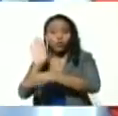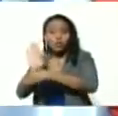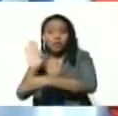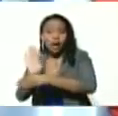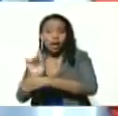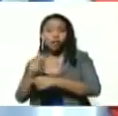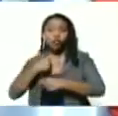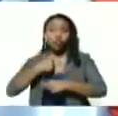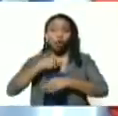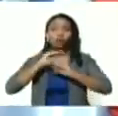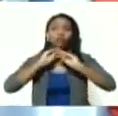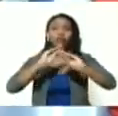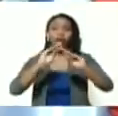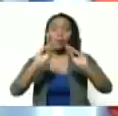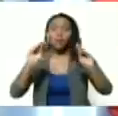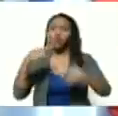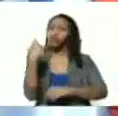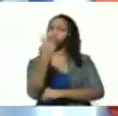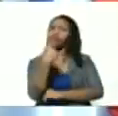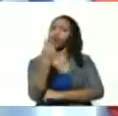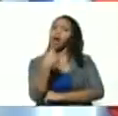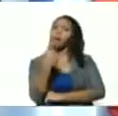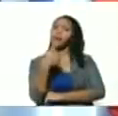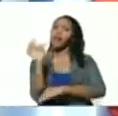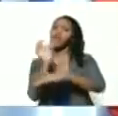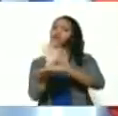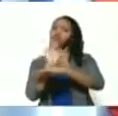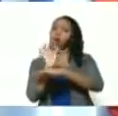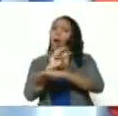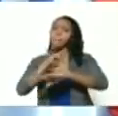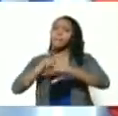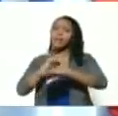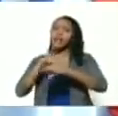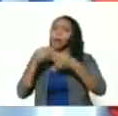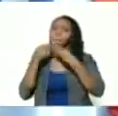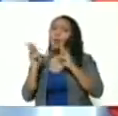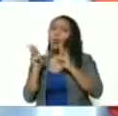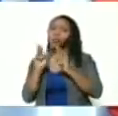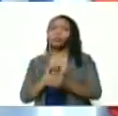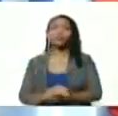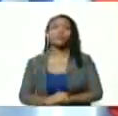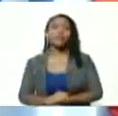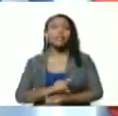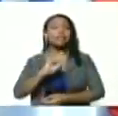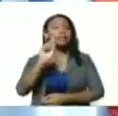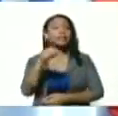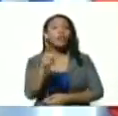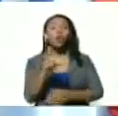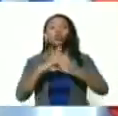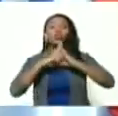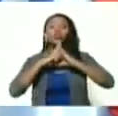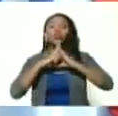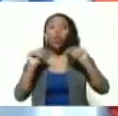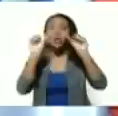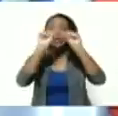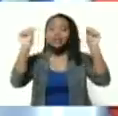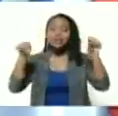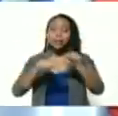llamado lo hago no solamente a los funcionarios del Ministerio Público, sino a todo el sistema de